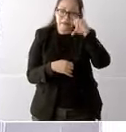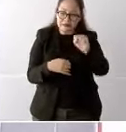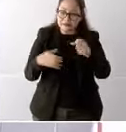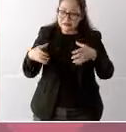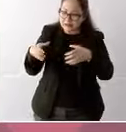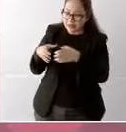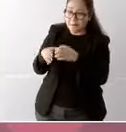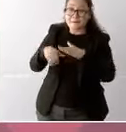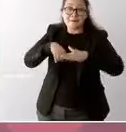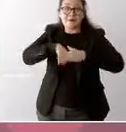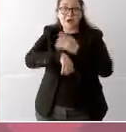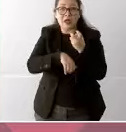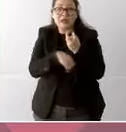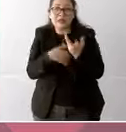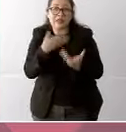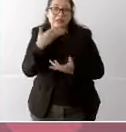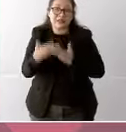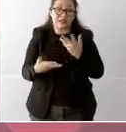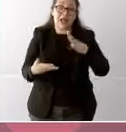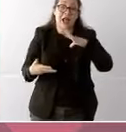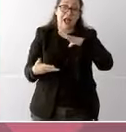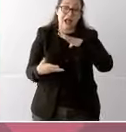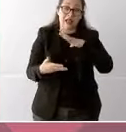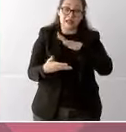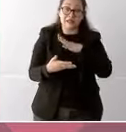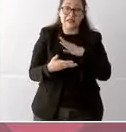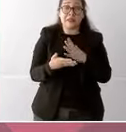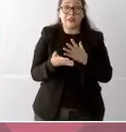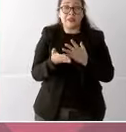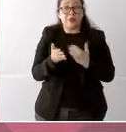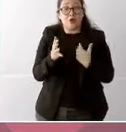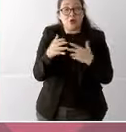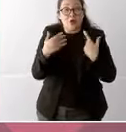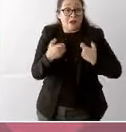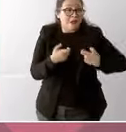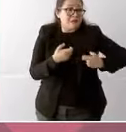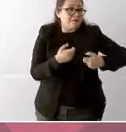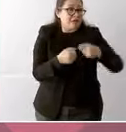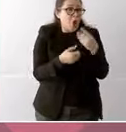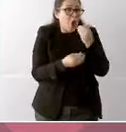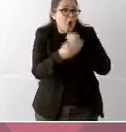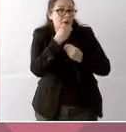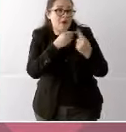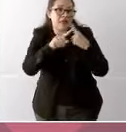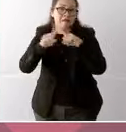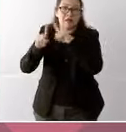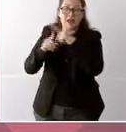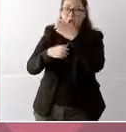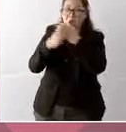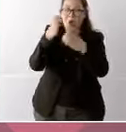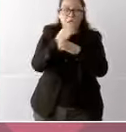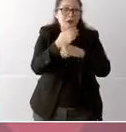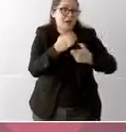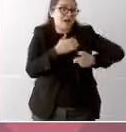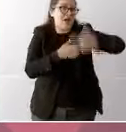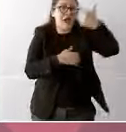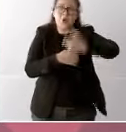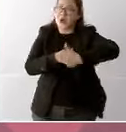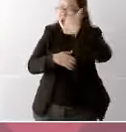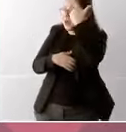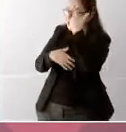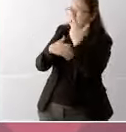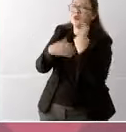inflación que está afectando en todo el mundo, a nosotros nos está